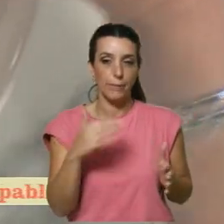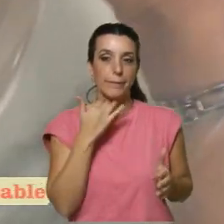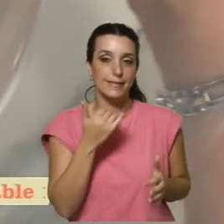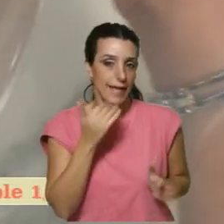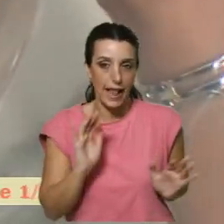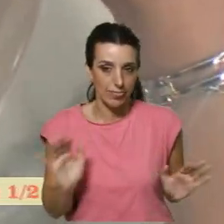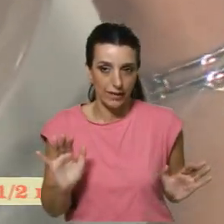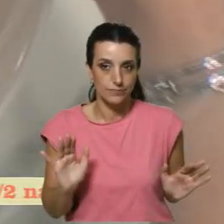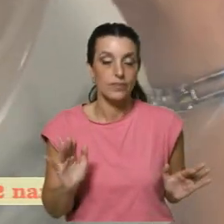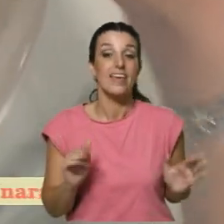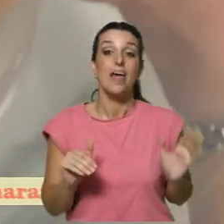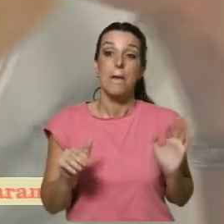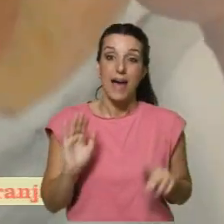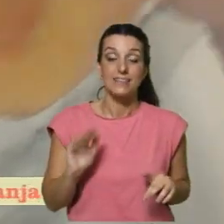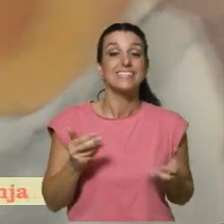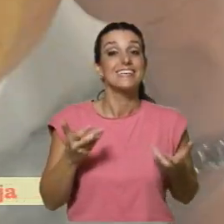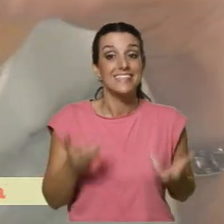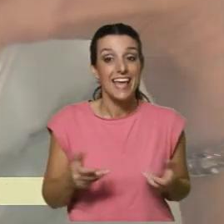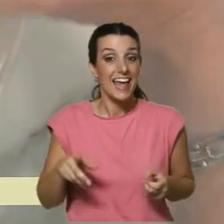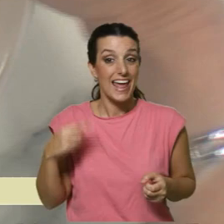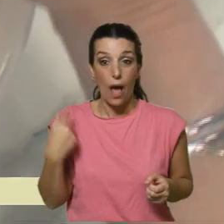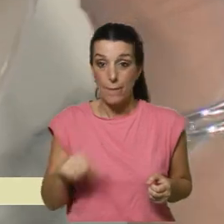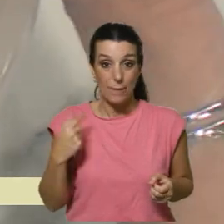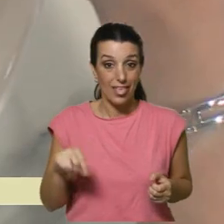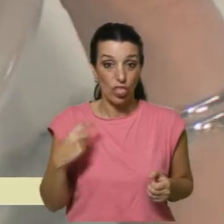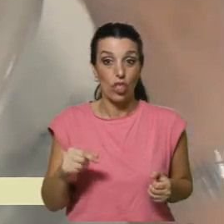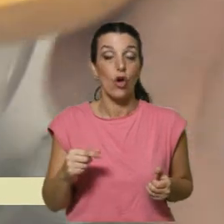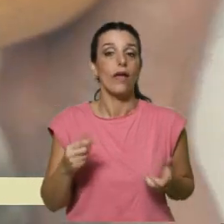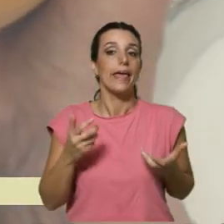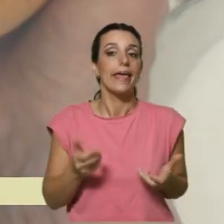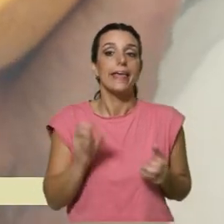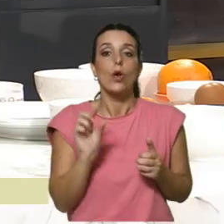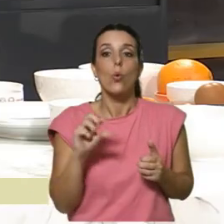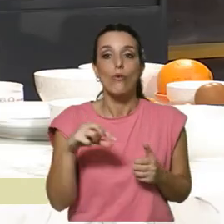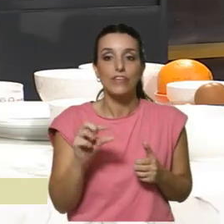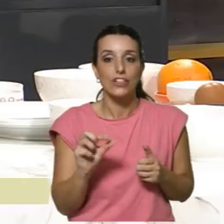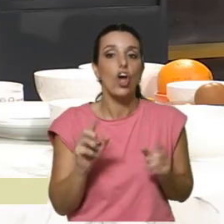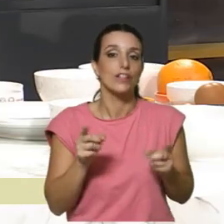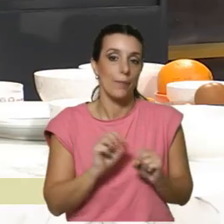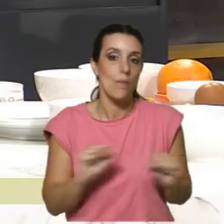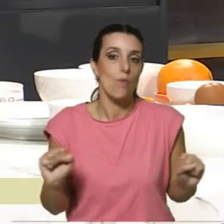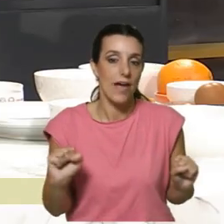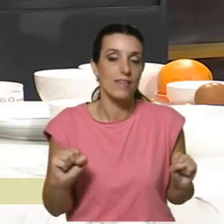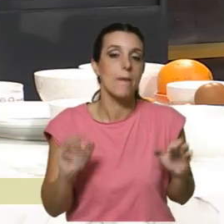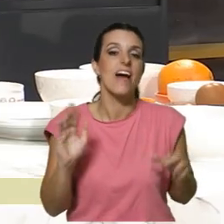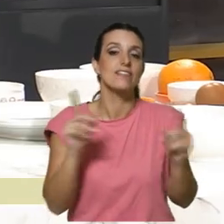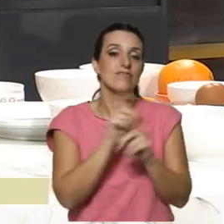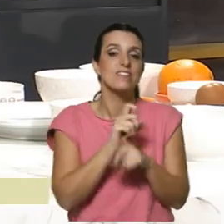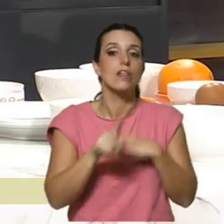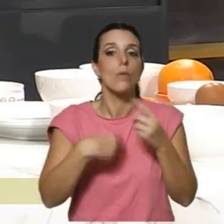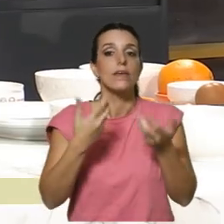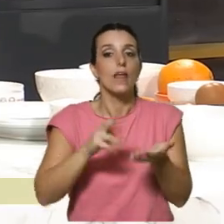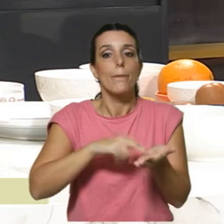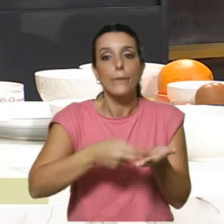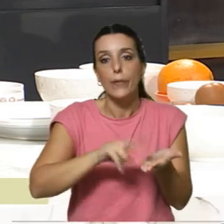nada. Es más, si querés hacerlo más rápido y si querés hacerlo en cubitos, también lo podés hacer. Se te complica más cuando después vos querés hacer un